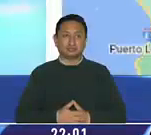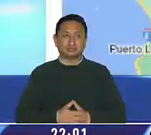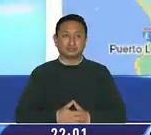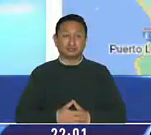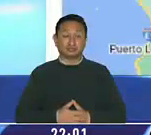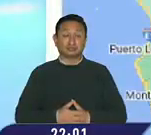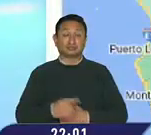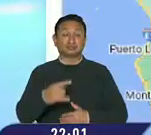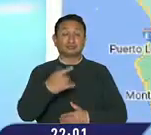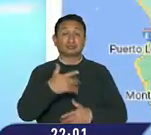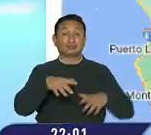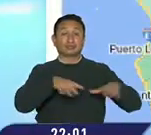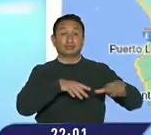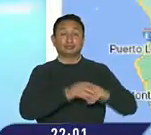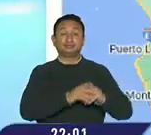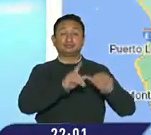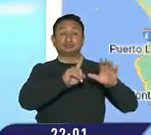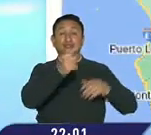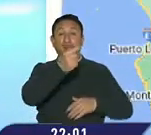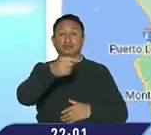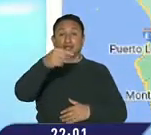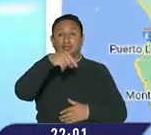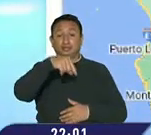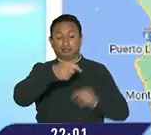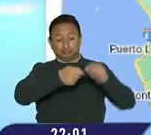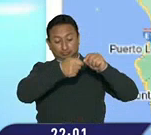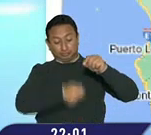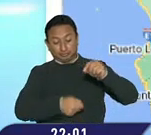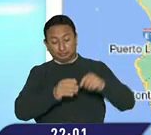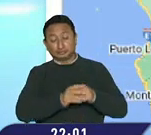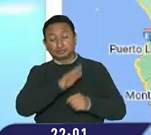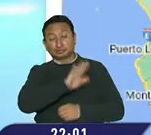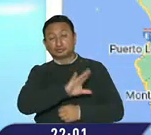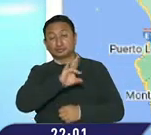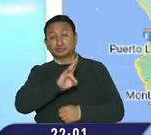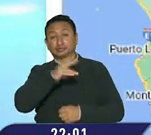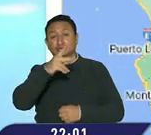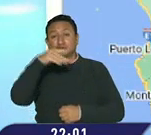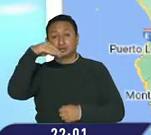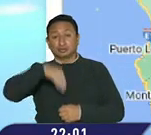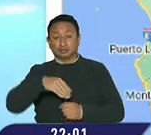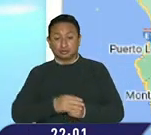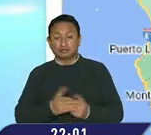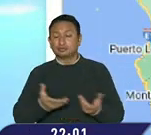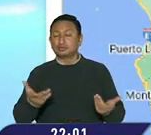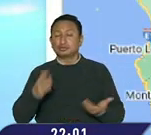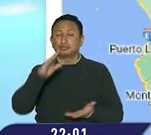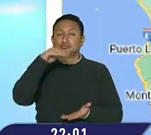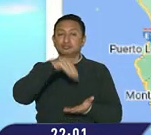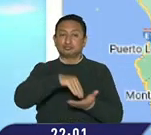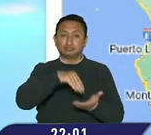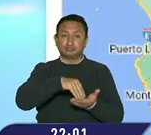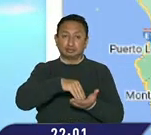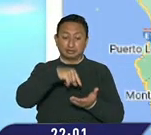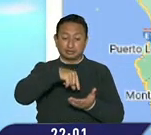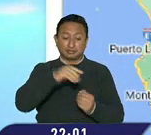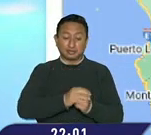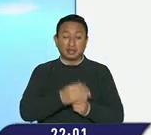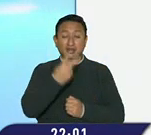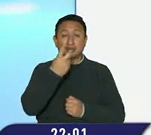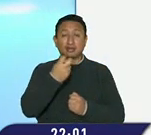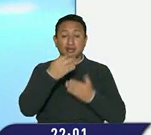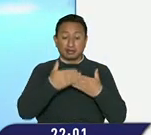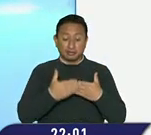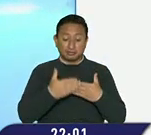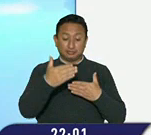Se trató de un sismo de 6 grados de magnitud con profundidad de 57 kilómetros, que tuvo como epicentro un punto ubicado a 12